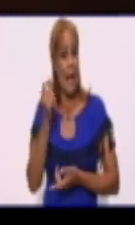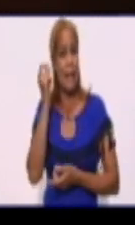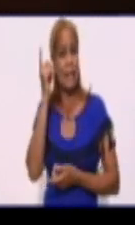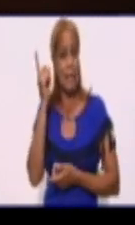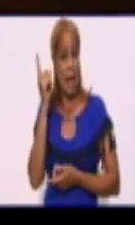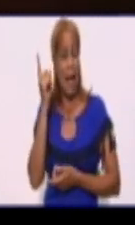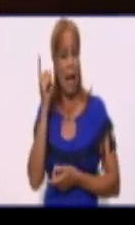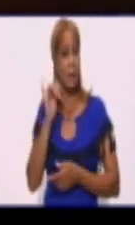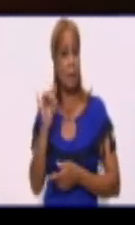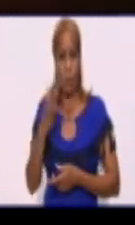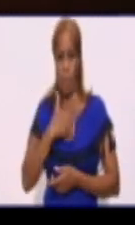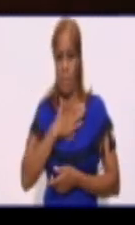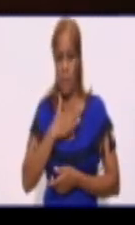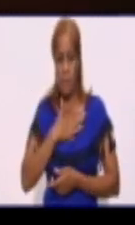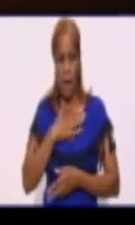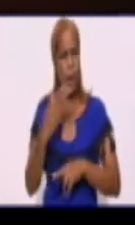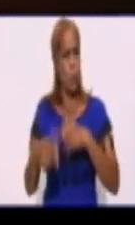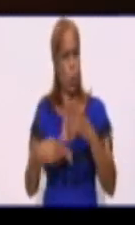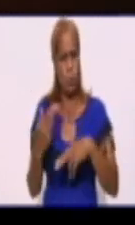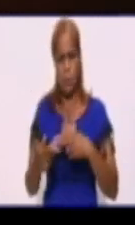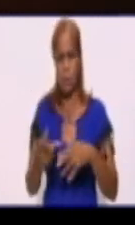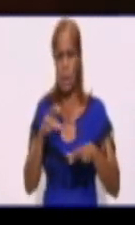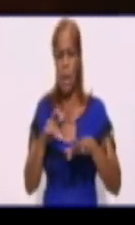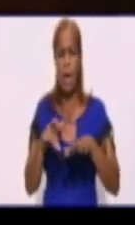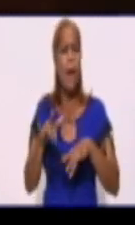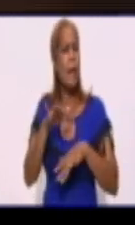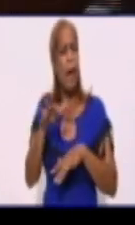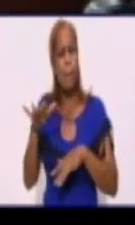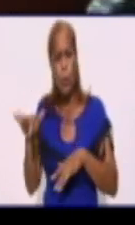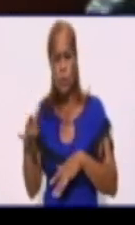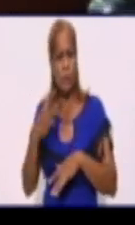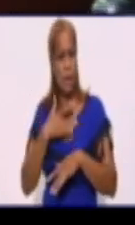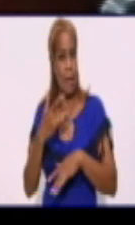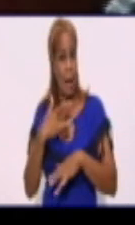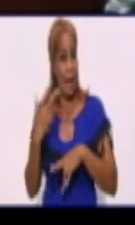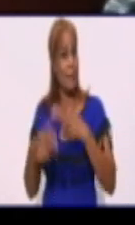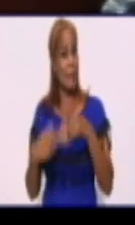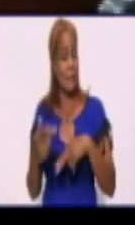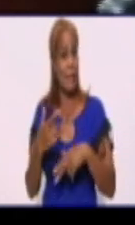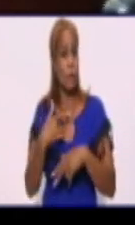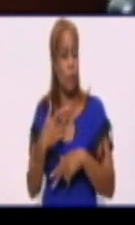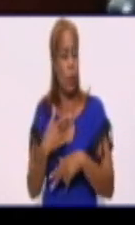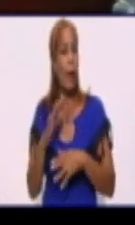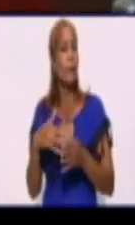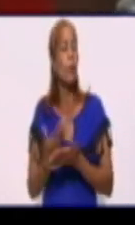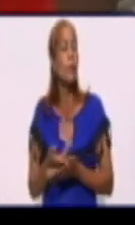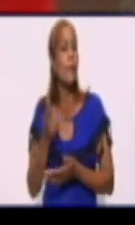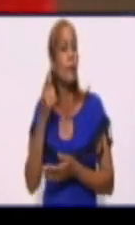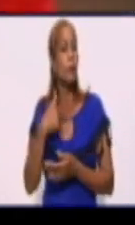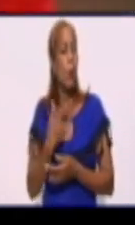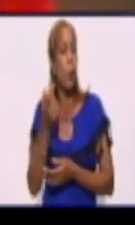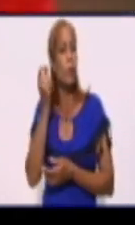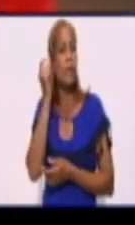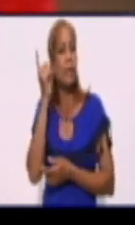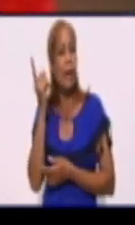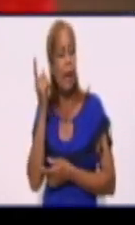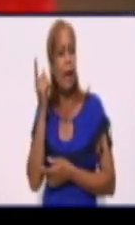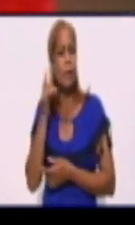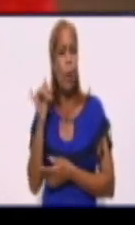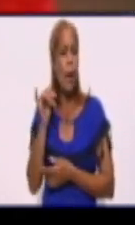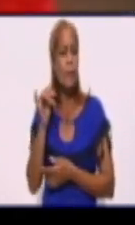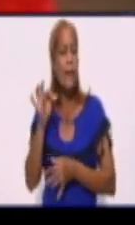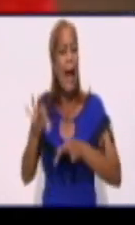hice, bueno, la música y todo eso lo hice yo. Eso me ocurrió a través de la animación del títere,